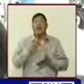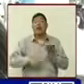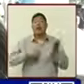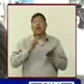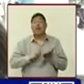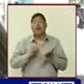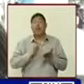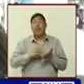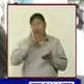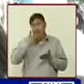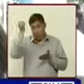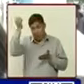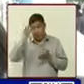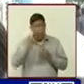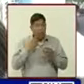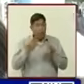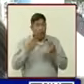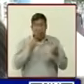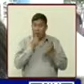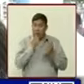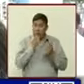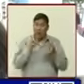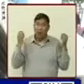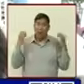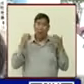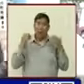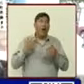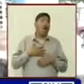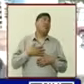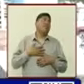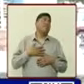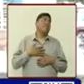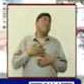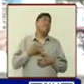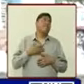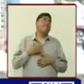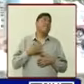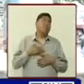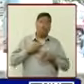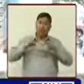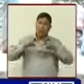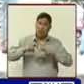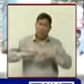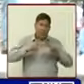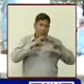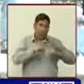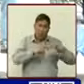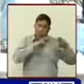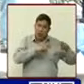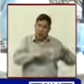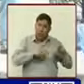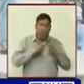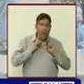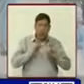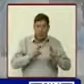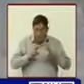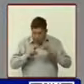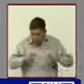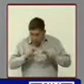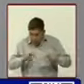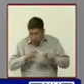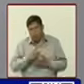acá para poder mejorar la fluidez del agua cuando llueve? No, yo diría que revisen, porque como es este río, pues que